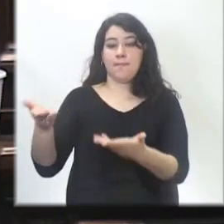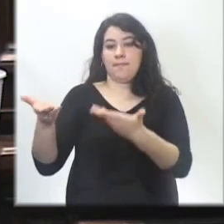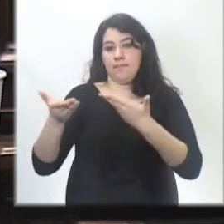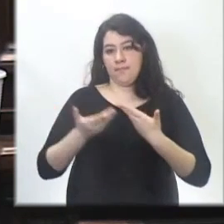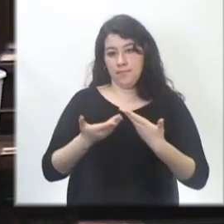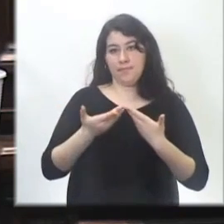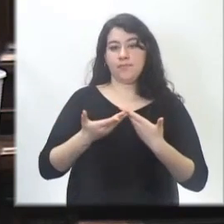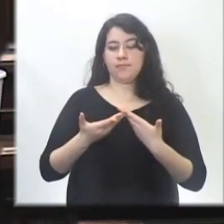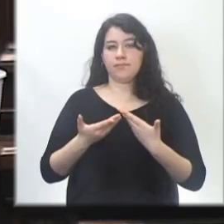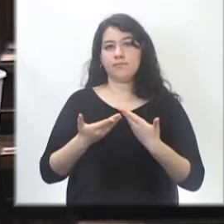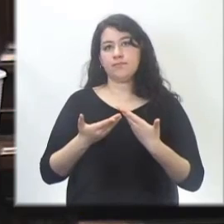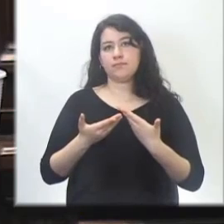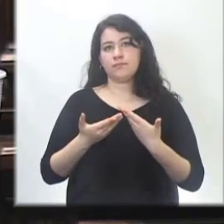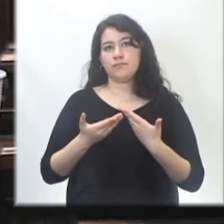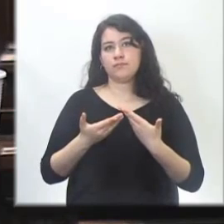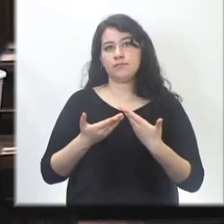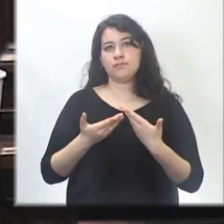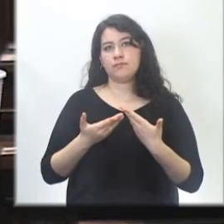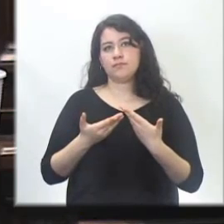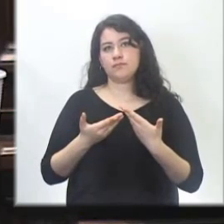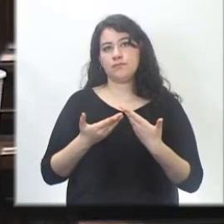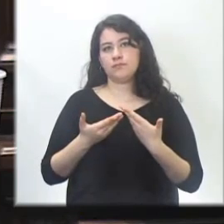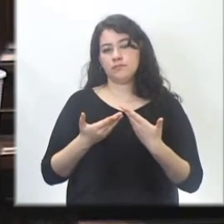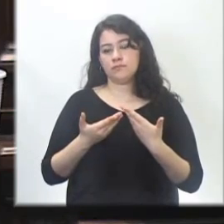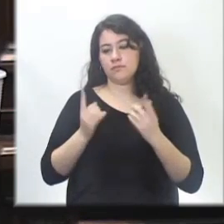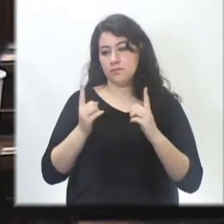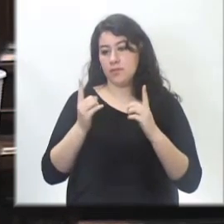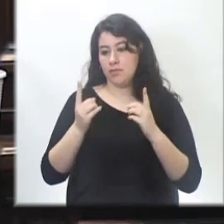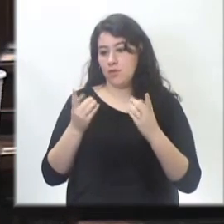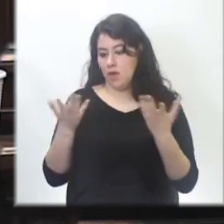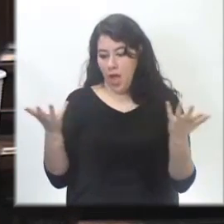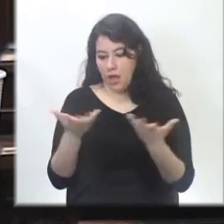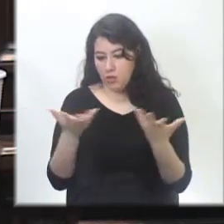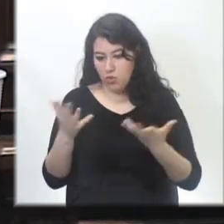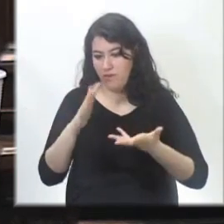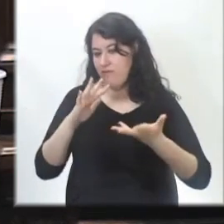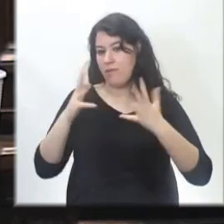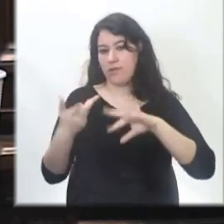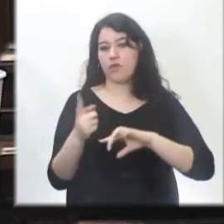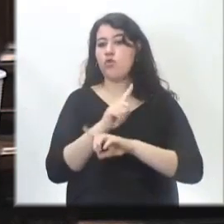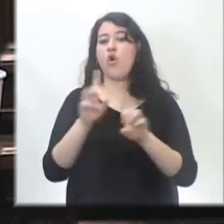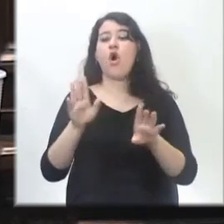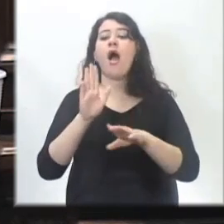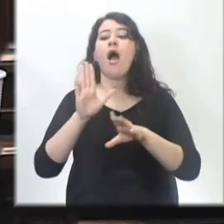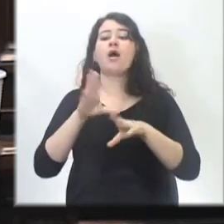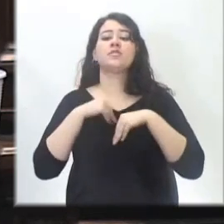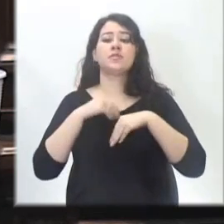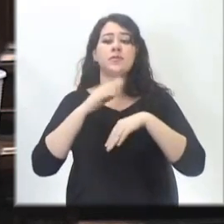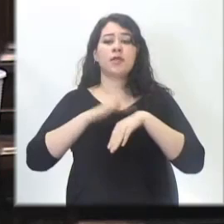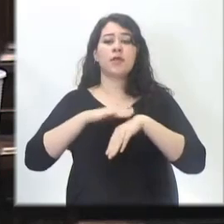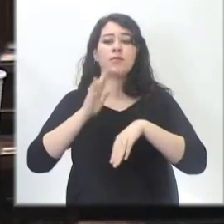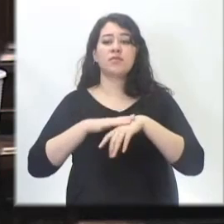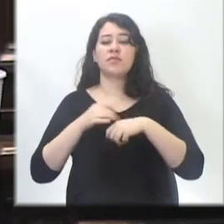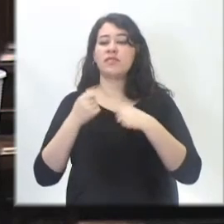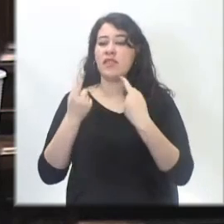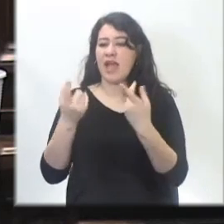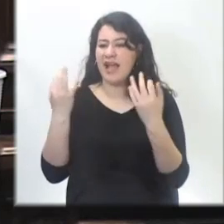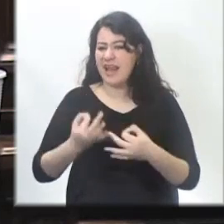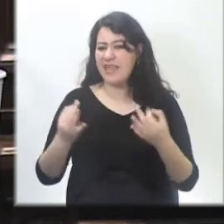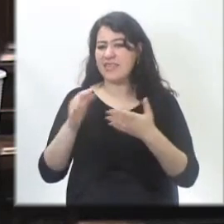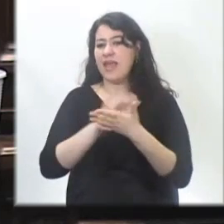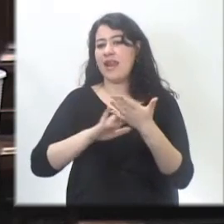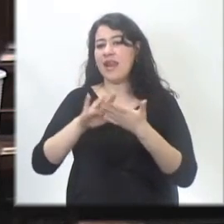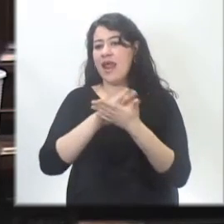contrato ASIS, es decir, en el estado en que se encuentra, no acepta responsabilidad y no brinda garantía alguna sobre los